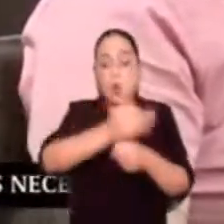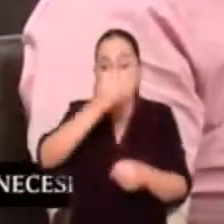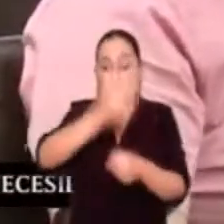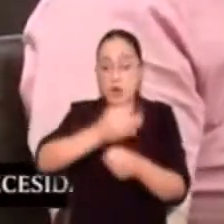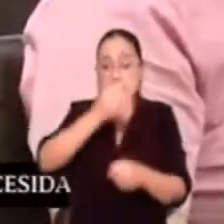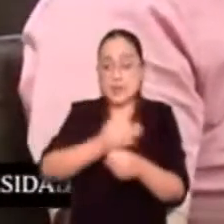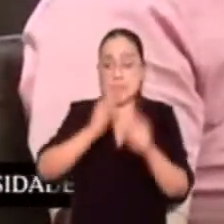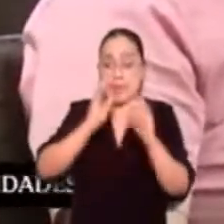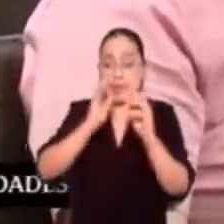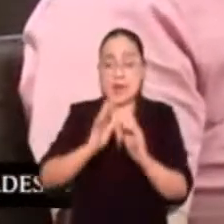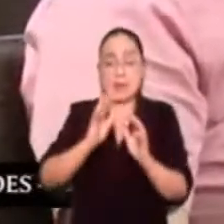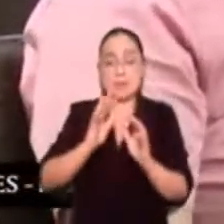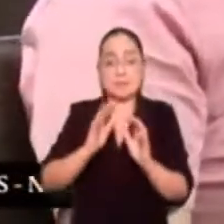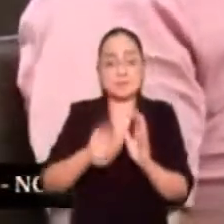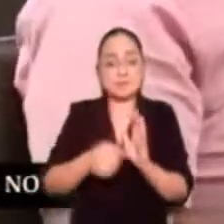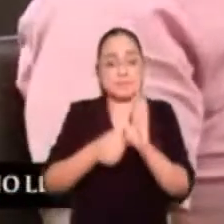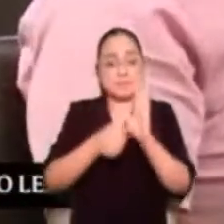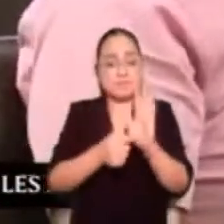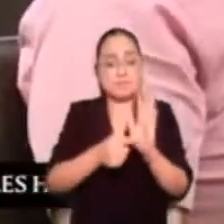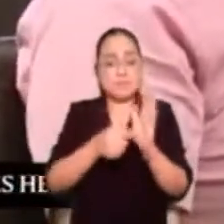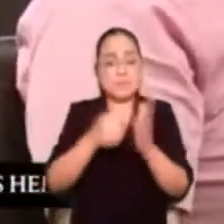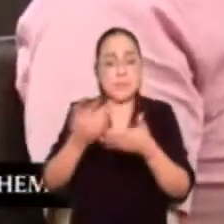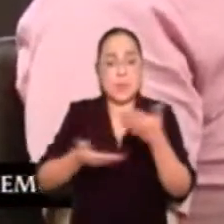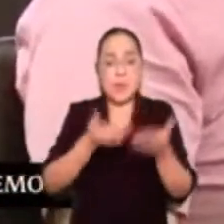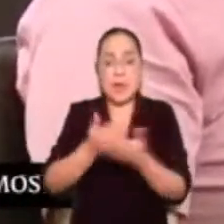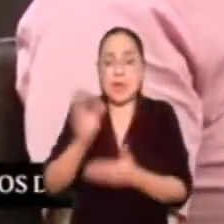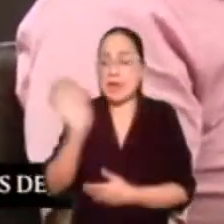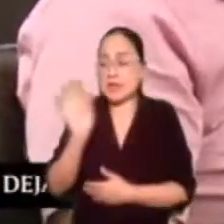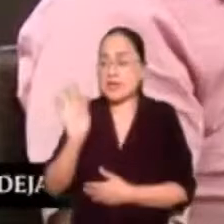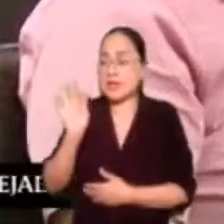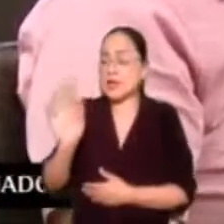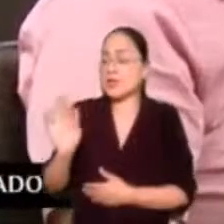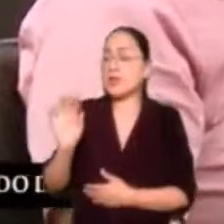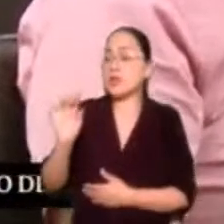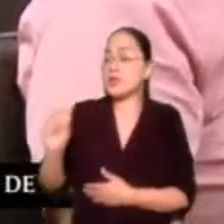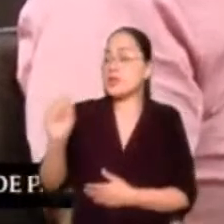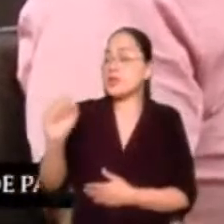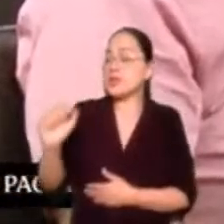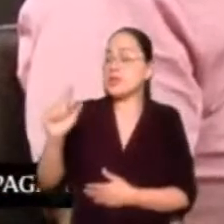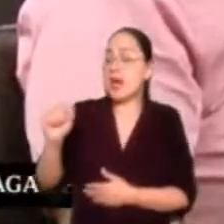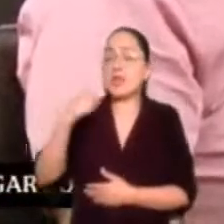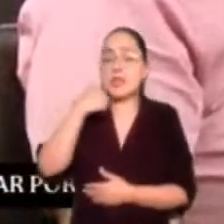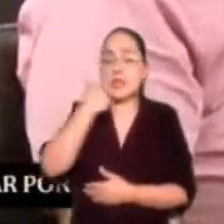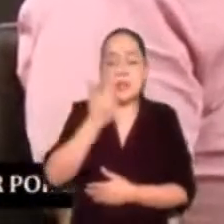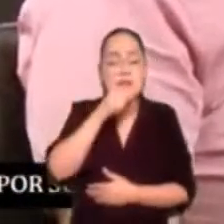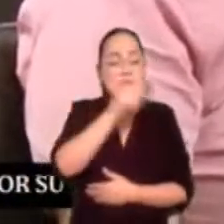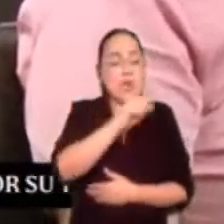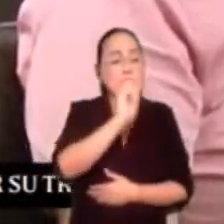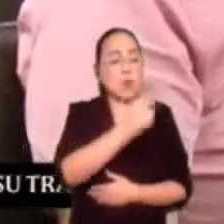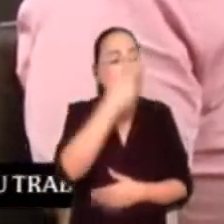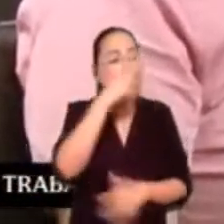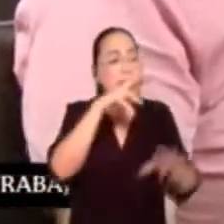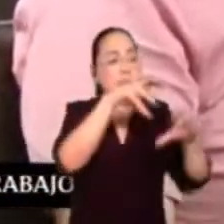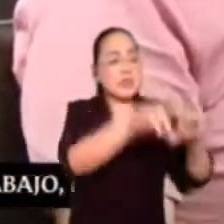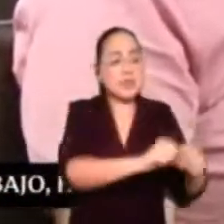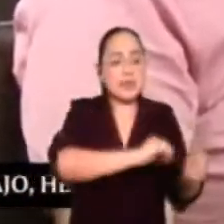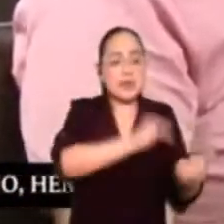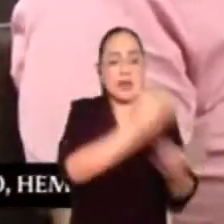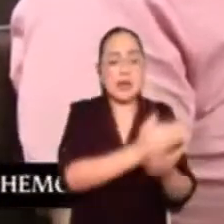planteando un posible embargo por medio del SAT, cuando hay